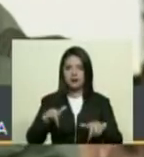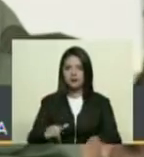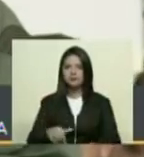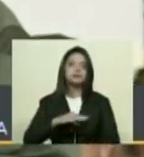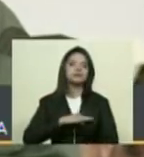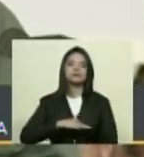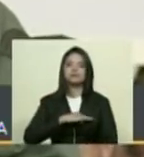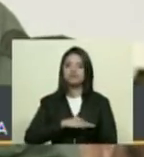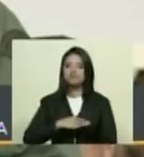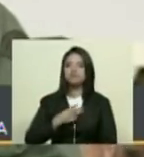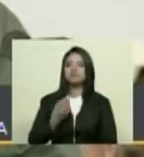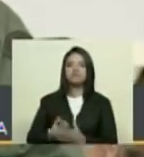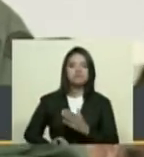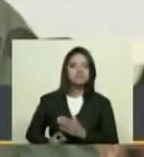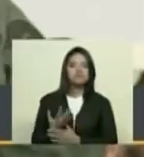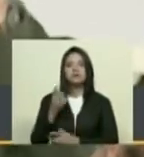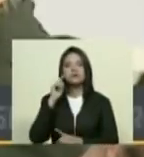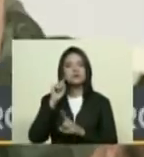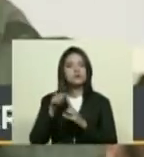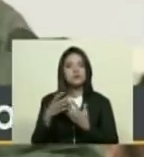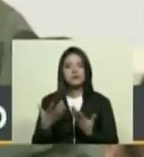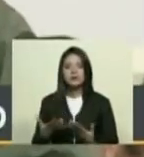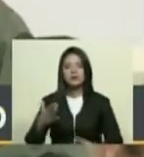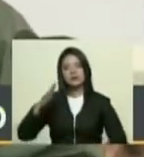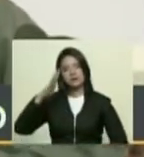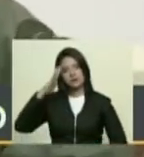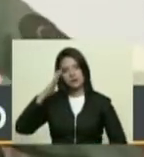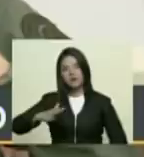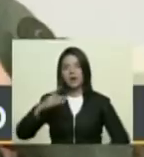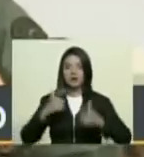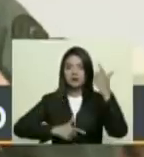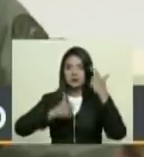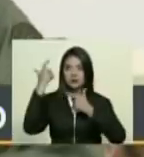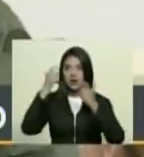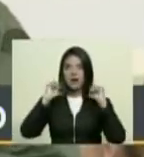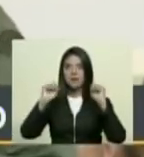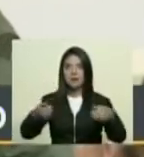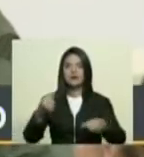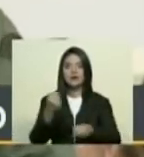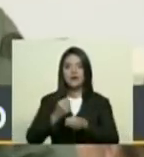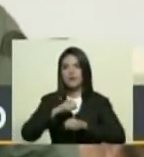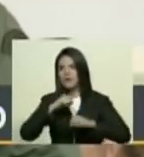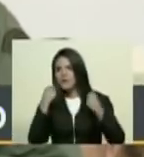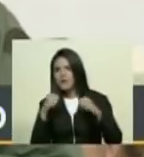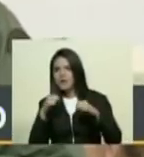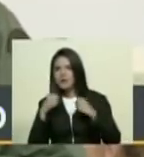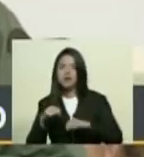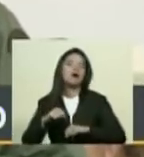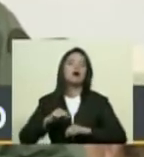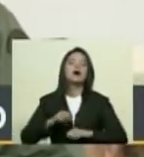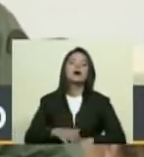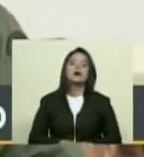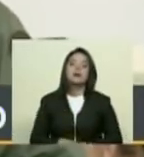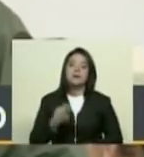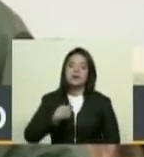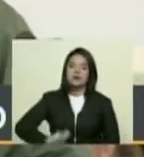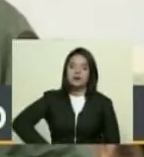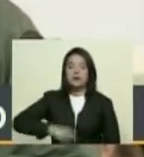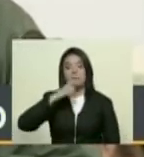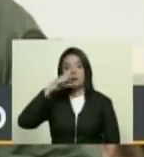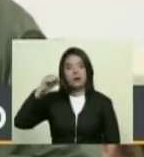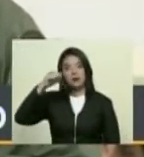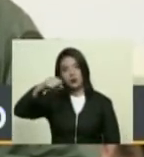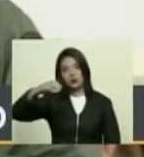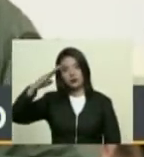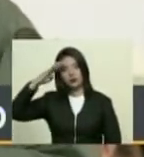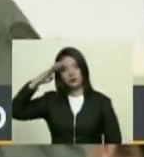misión que creó nuestro comandante Hugo Chávez, que activó nuestro presidente Nicolás Maduro, comandante